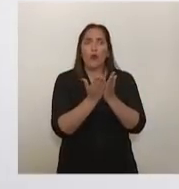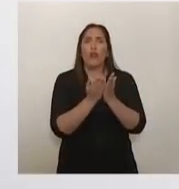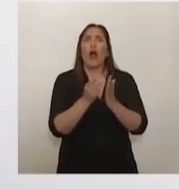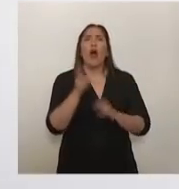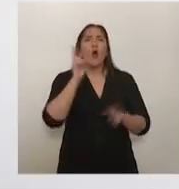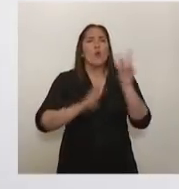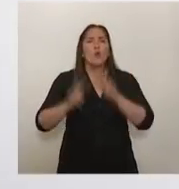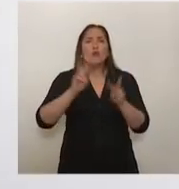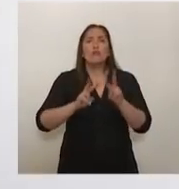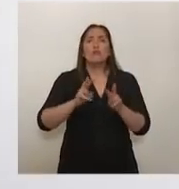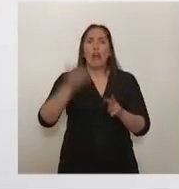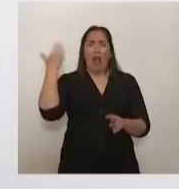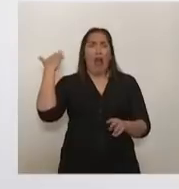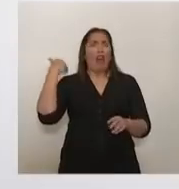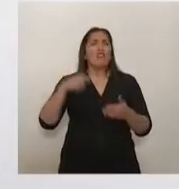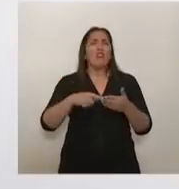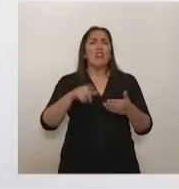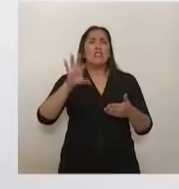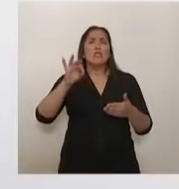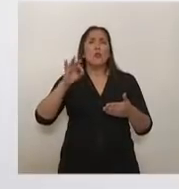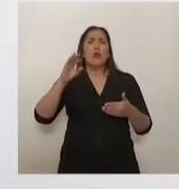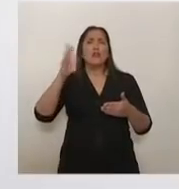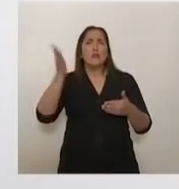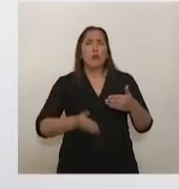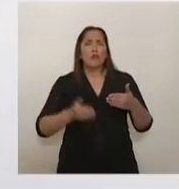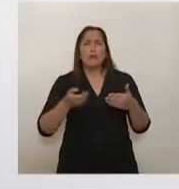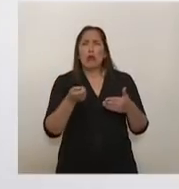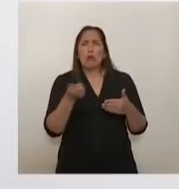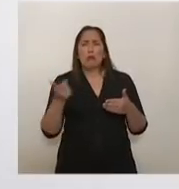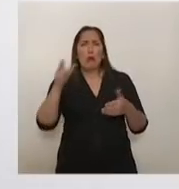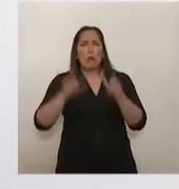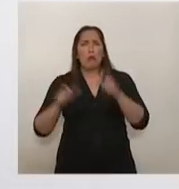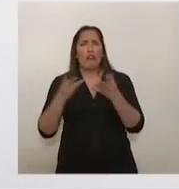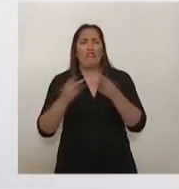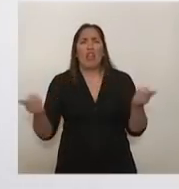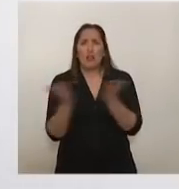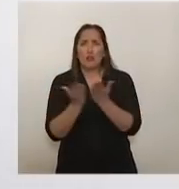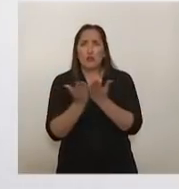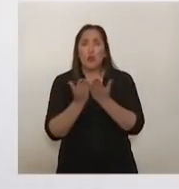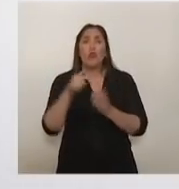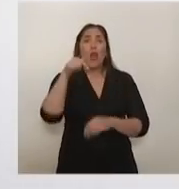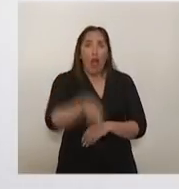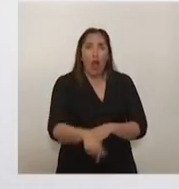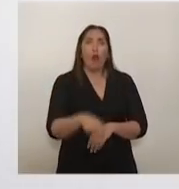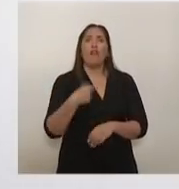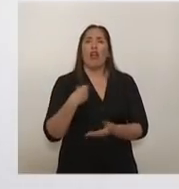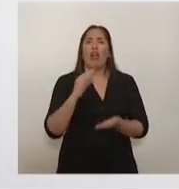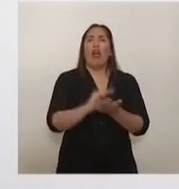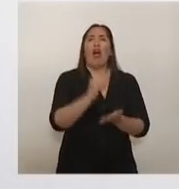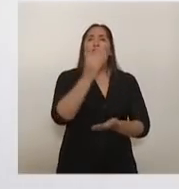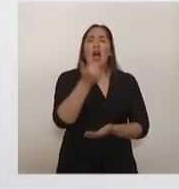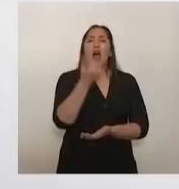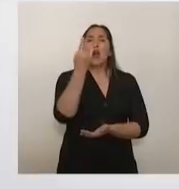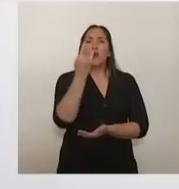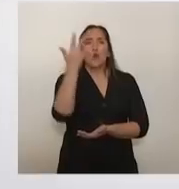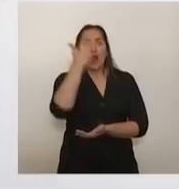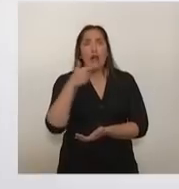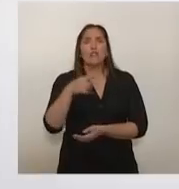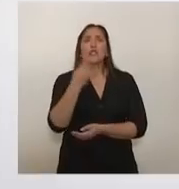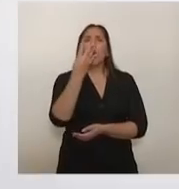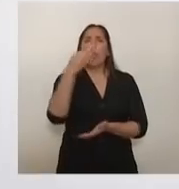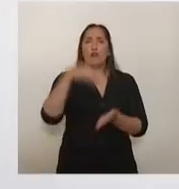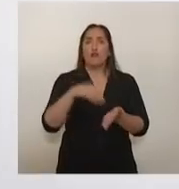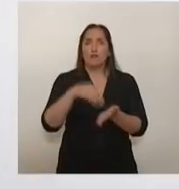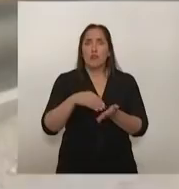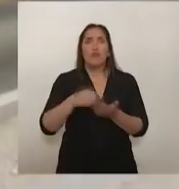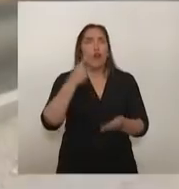menos del 50%. Además, hoy hay más de 4 millones de chicos que reciben la UH, un 10% más que